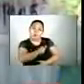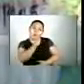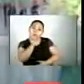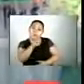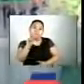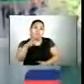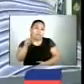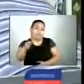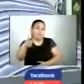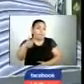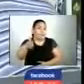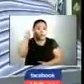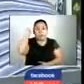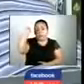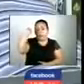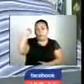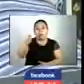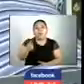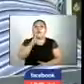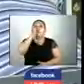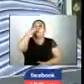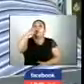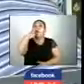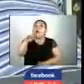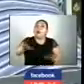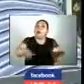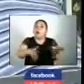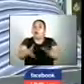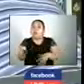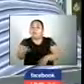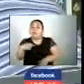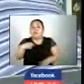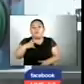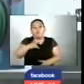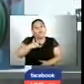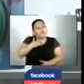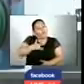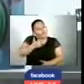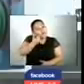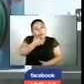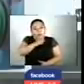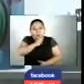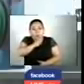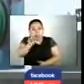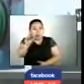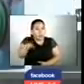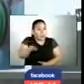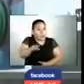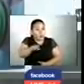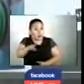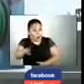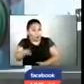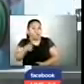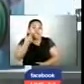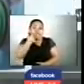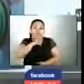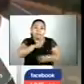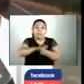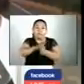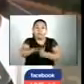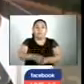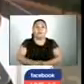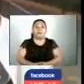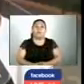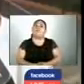importante realizarse la prueba ya que muchas veces las personas presentan síntomas y no saben si son casos positivos al virus.